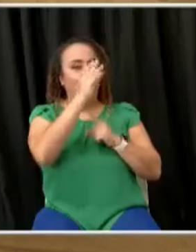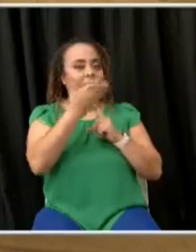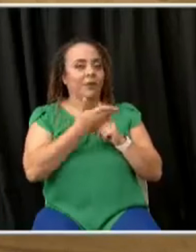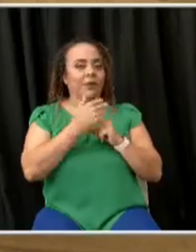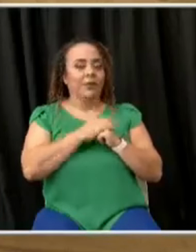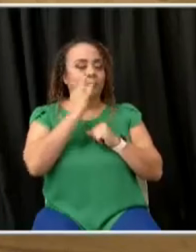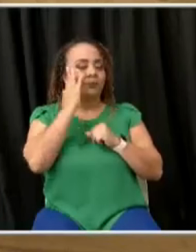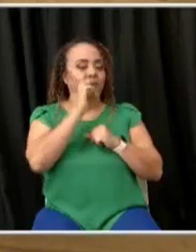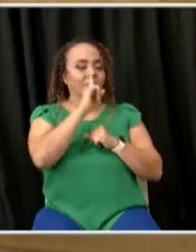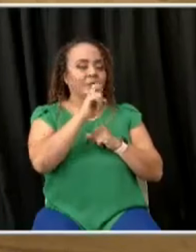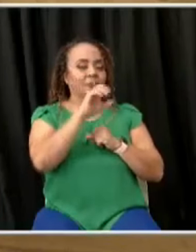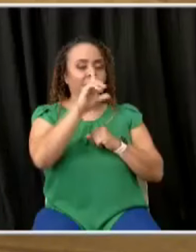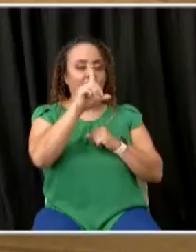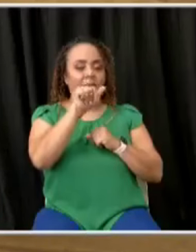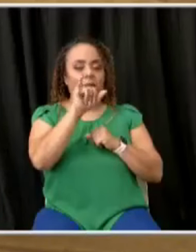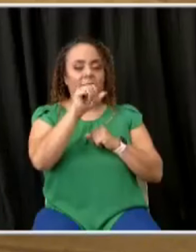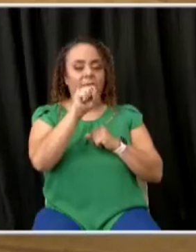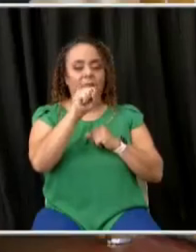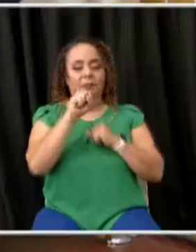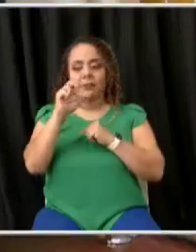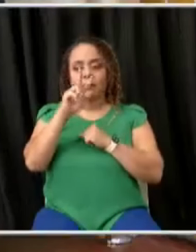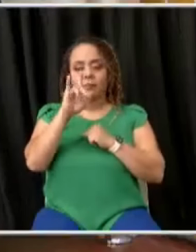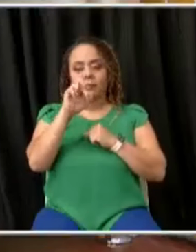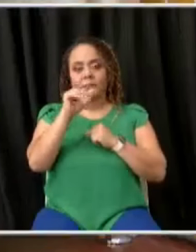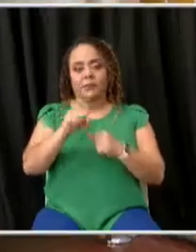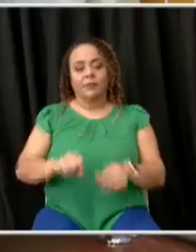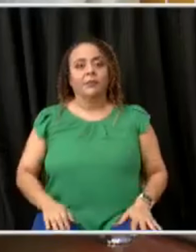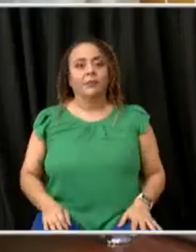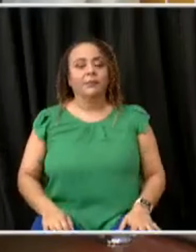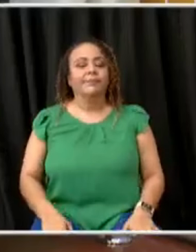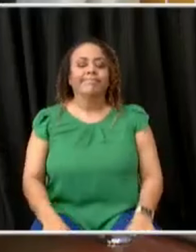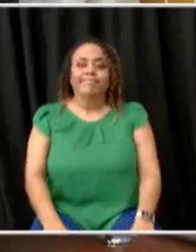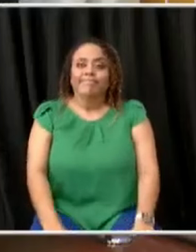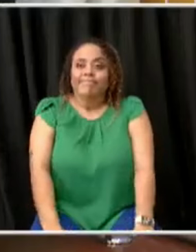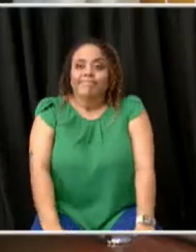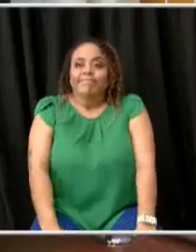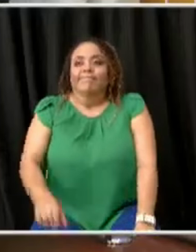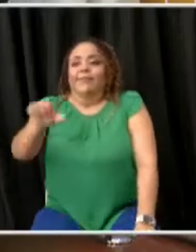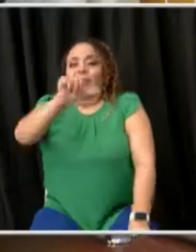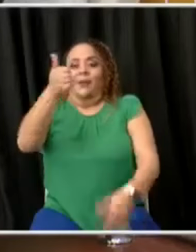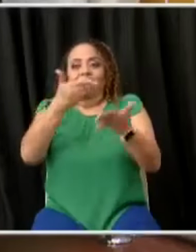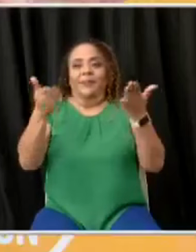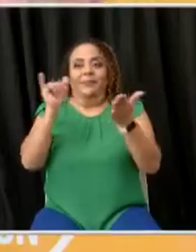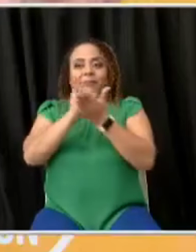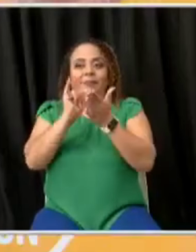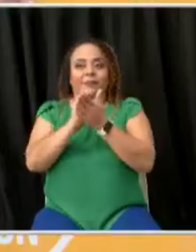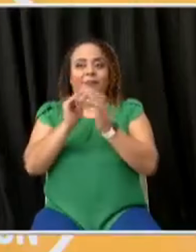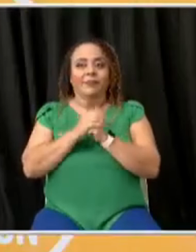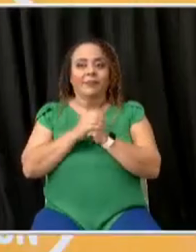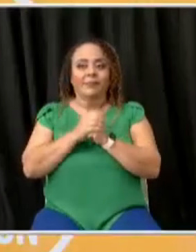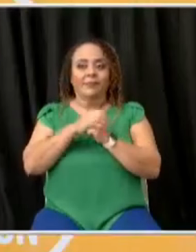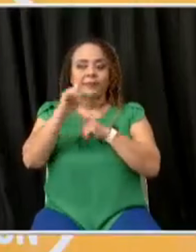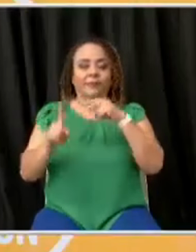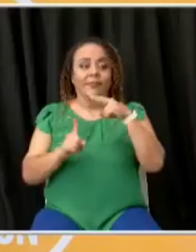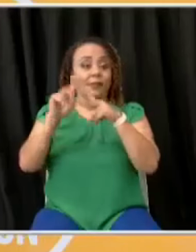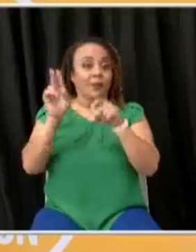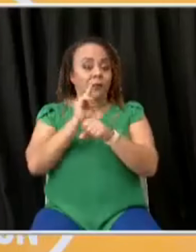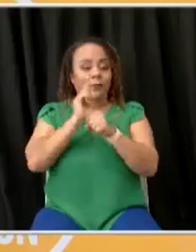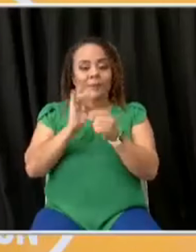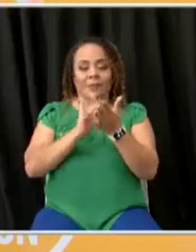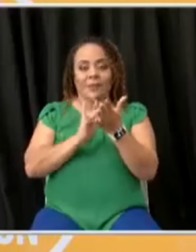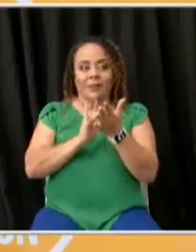Nos pregunta Daisy Vargas. Otra de las cosas que en esa diapositiva aparecía ahí es el uso de medicamentos. Ok,